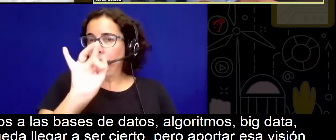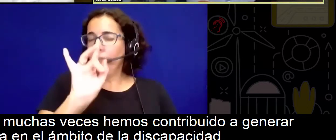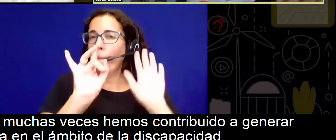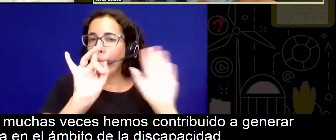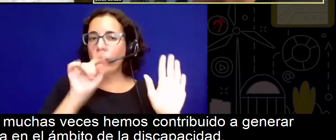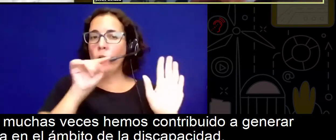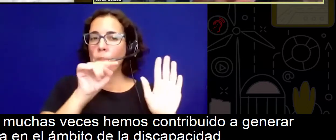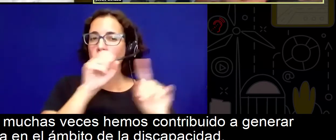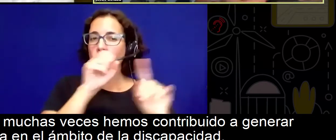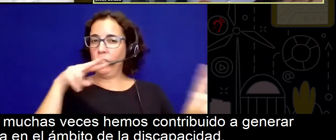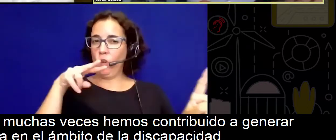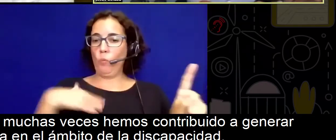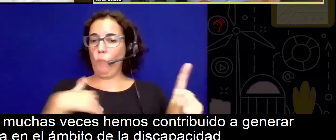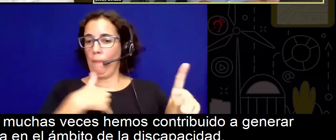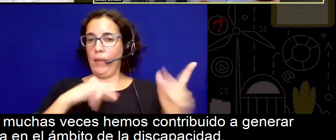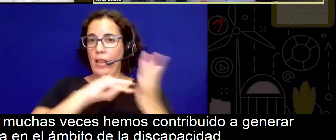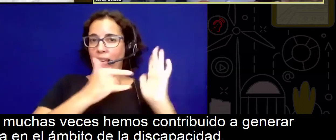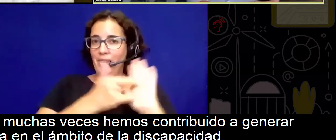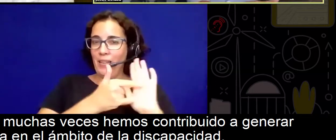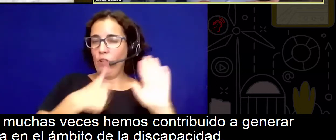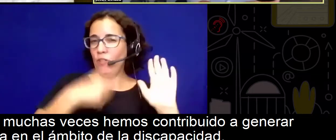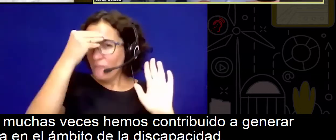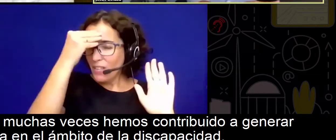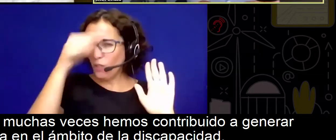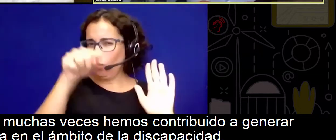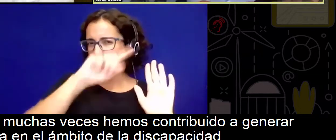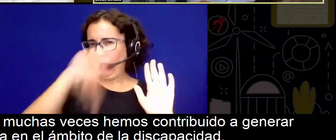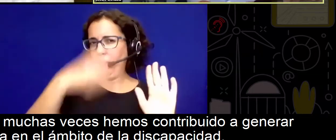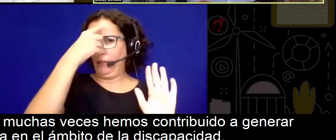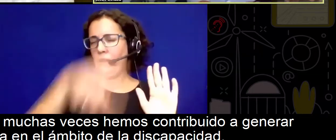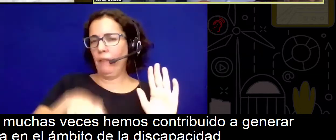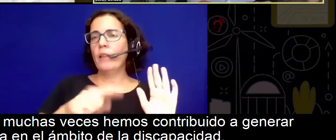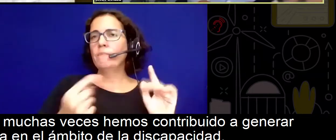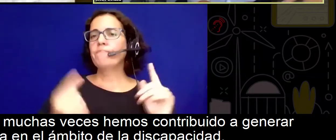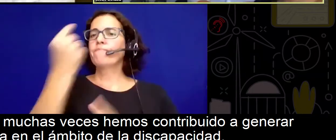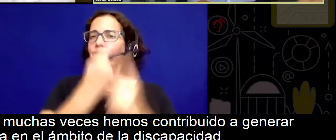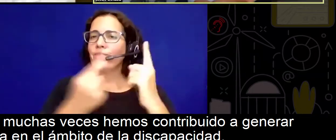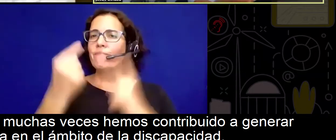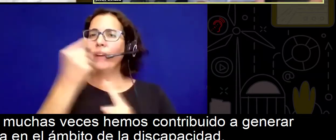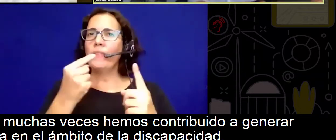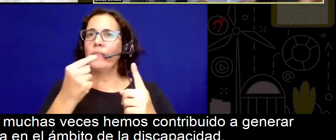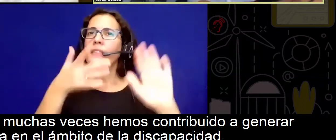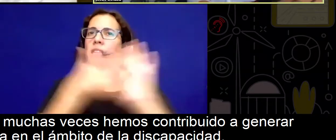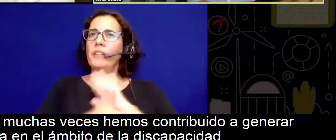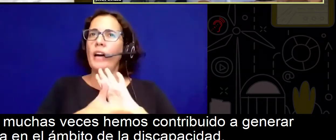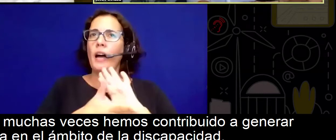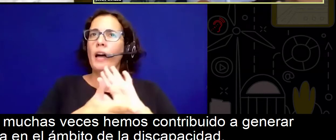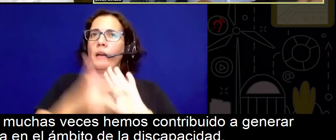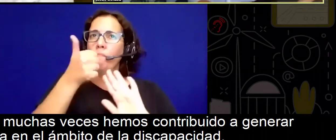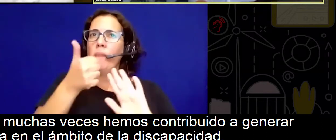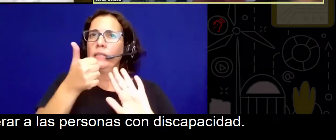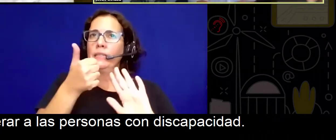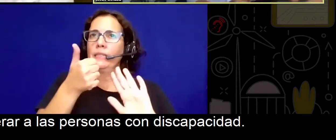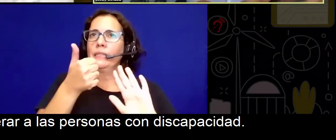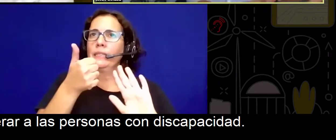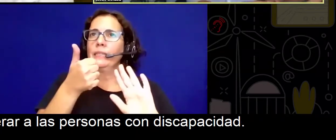visión como ingenieros, yo creo que, Jesús, ahí tú también has sido consciente de ello, muchas veces hemos contribuido a generar riqueza en el ámbito de la discapacidad, ¿no?